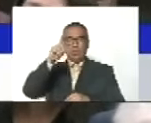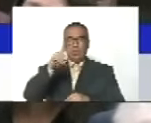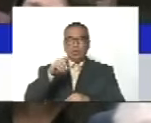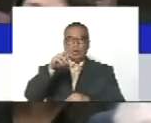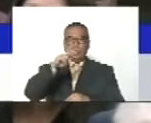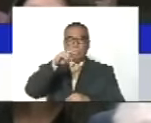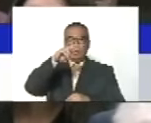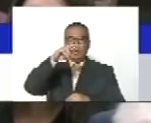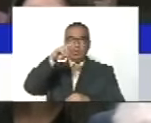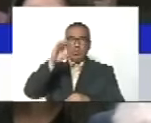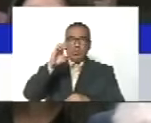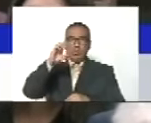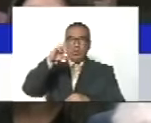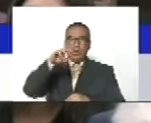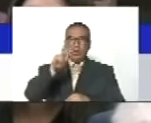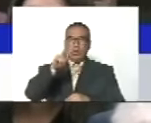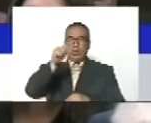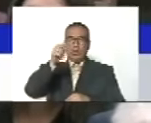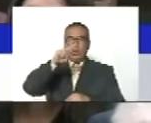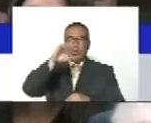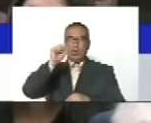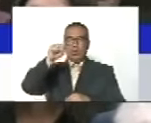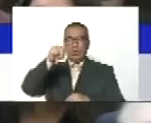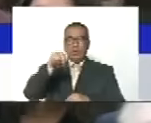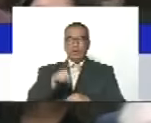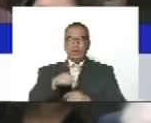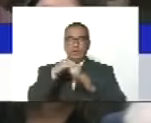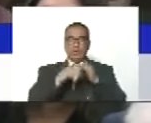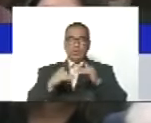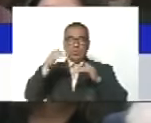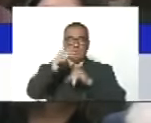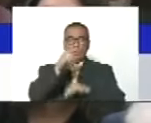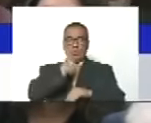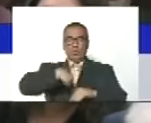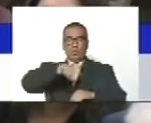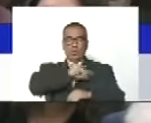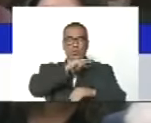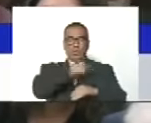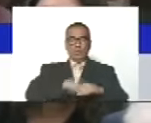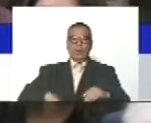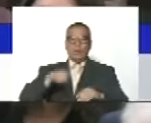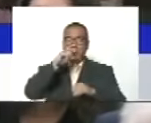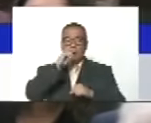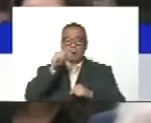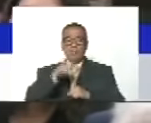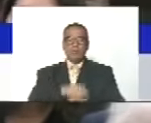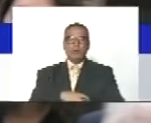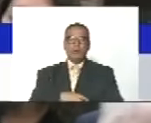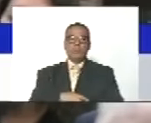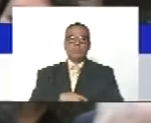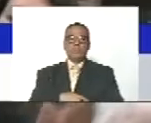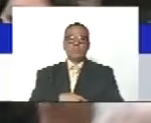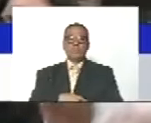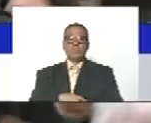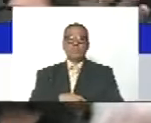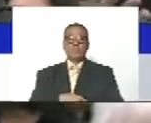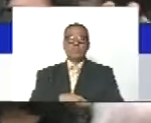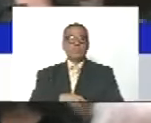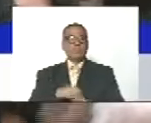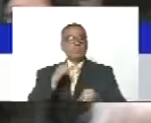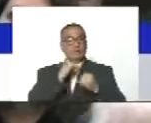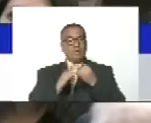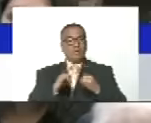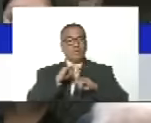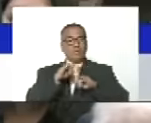Reverón, en un acto encabezado por nuestro presidente Nicolás Maduro. Fin la